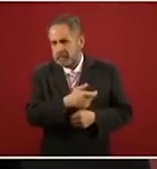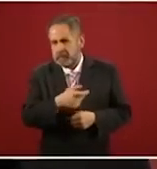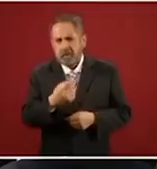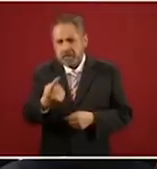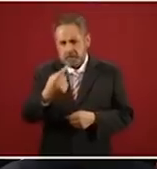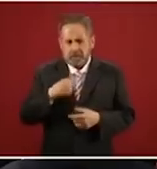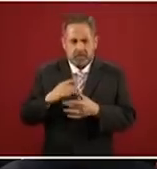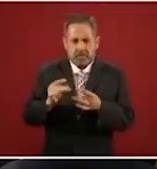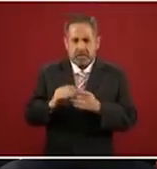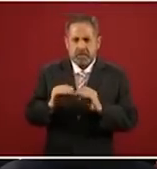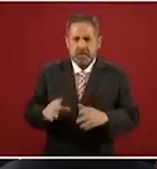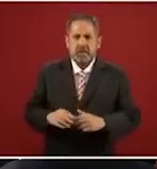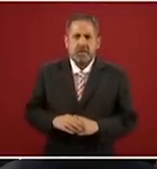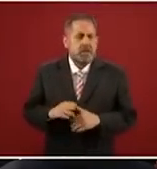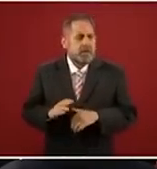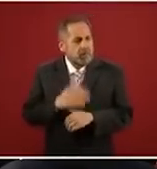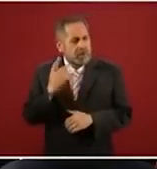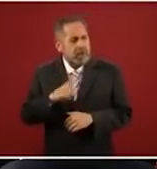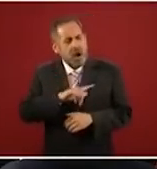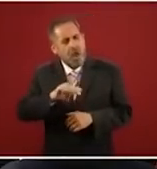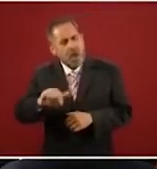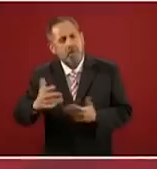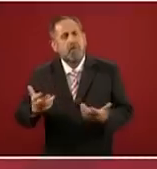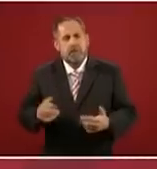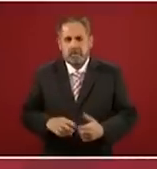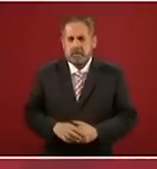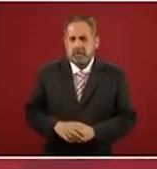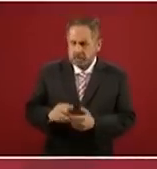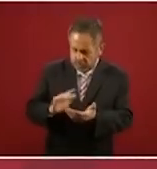explicación porque en la demora